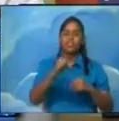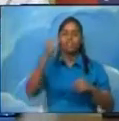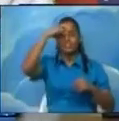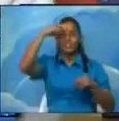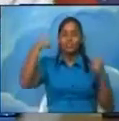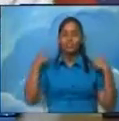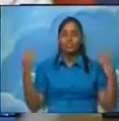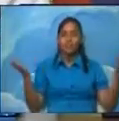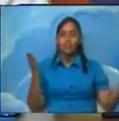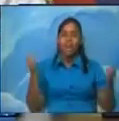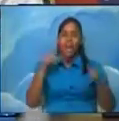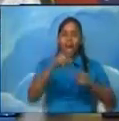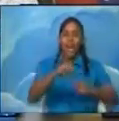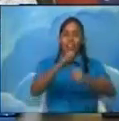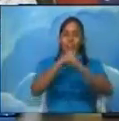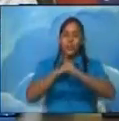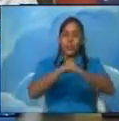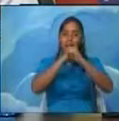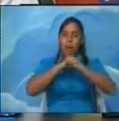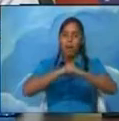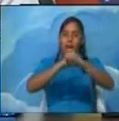Y lo que hizo al ejército de Egipto.